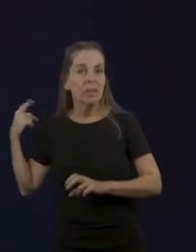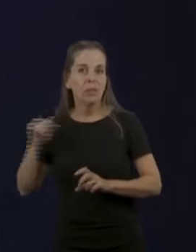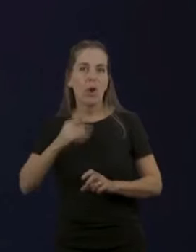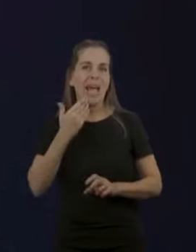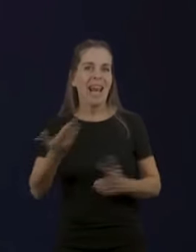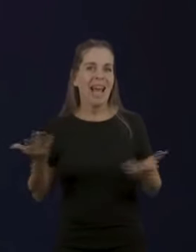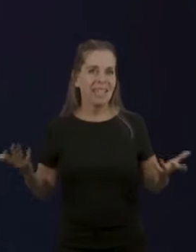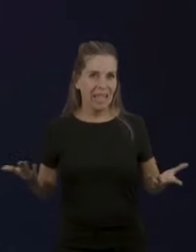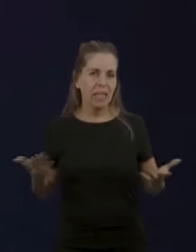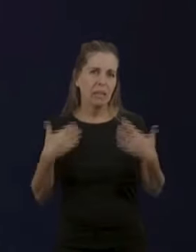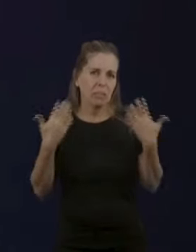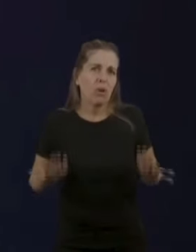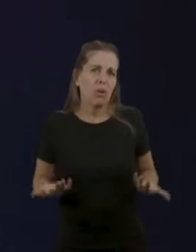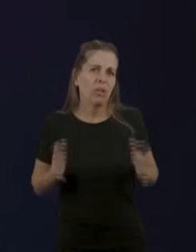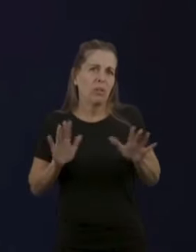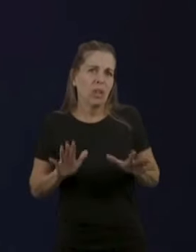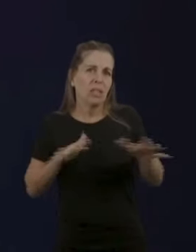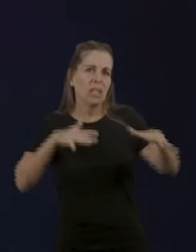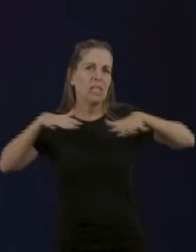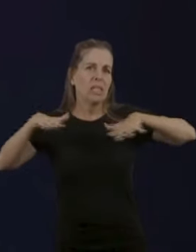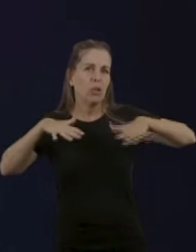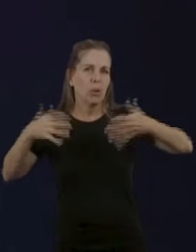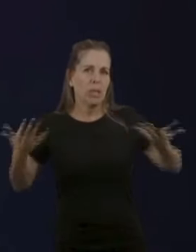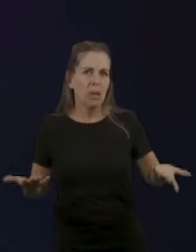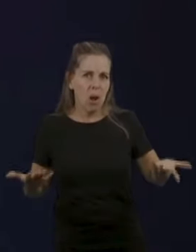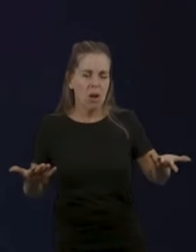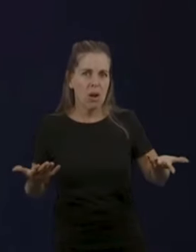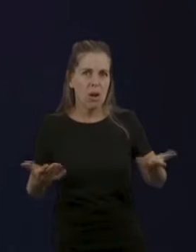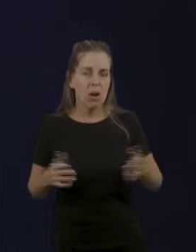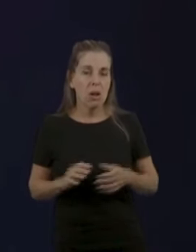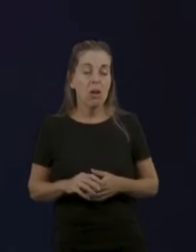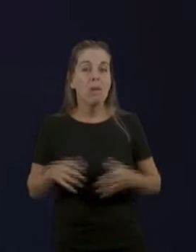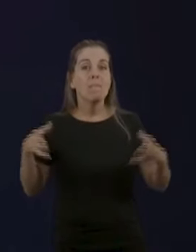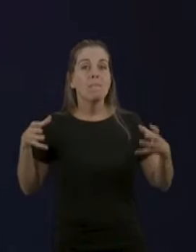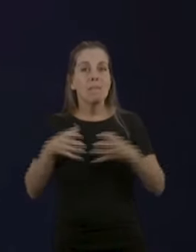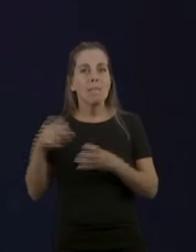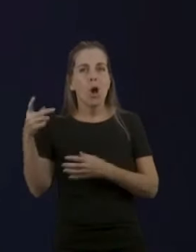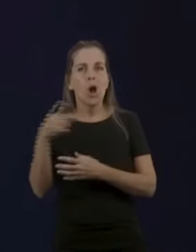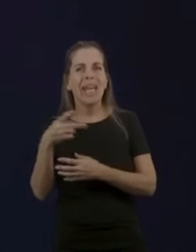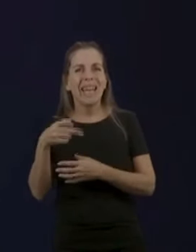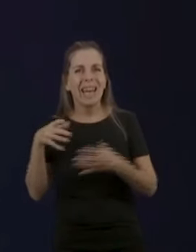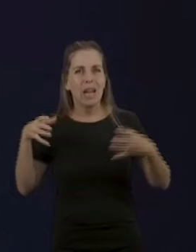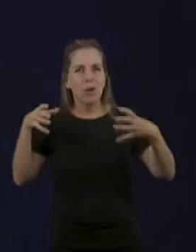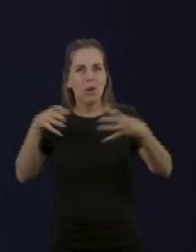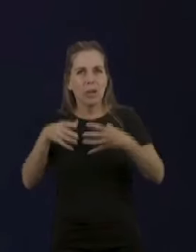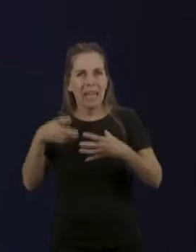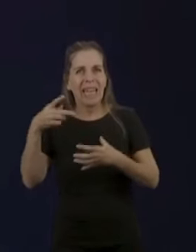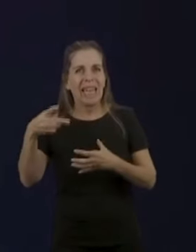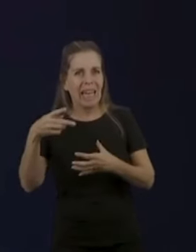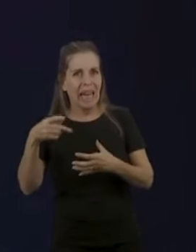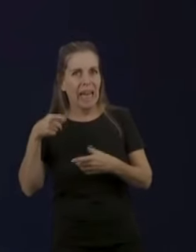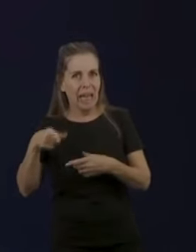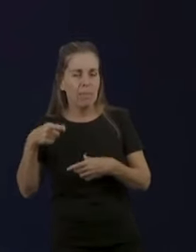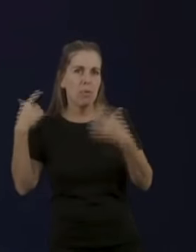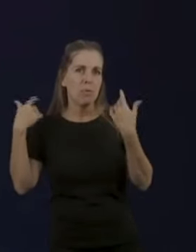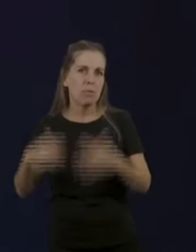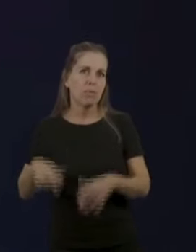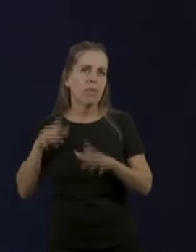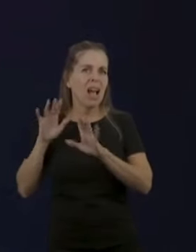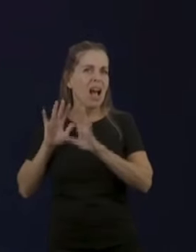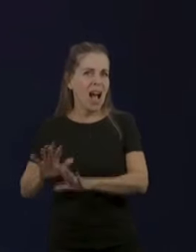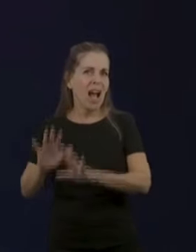gratis y el el kissnerismo es algo muy oneroso es algo muy caro el kissnerismo